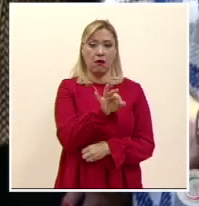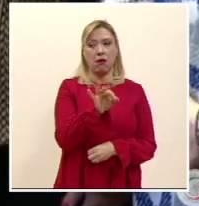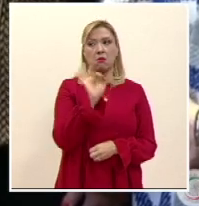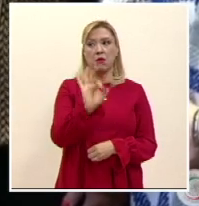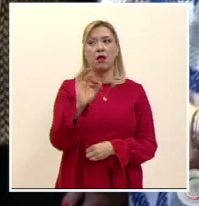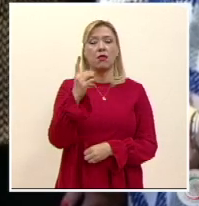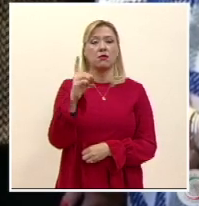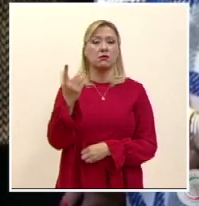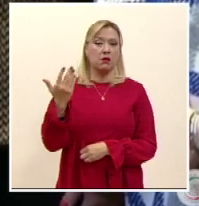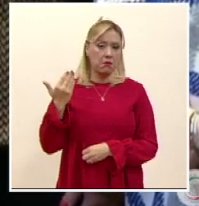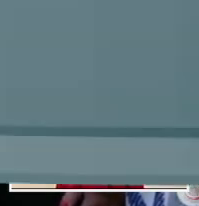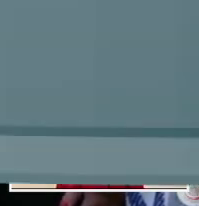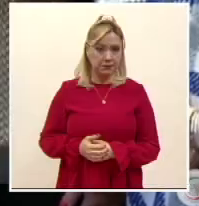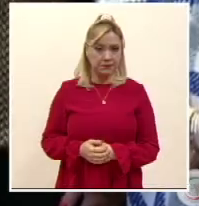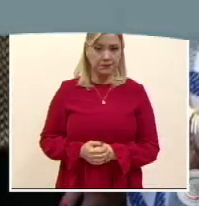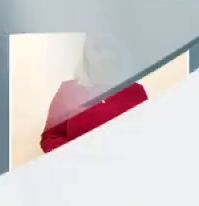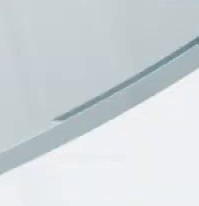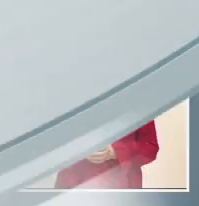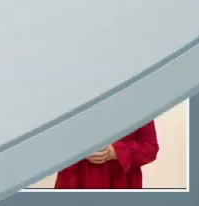pasado.